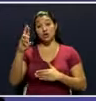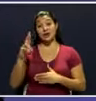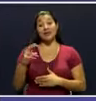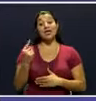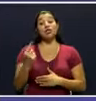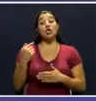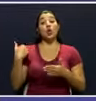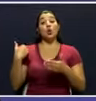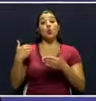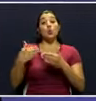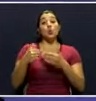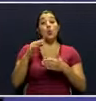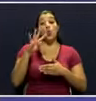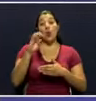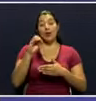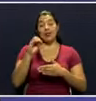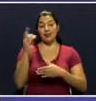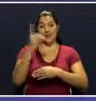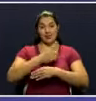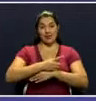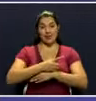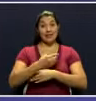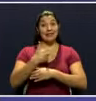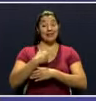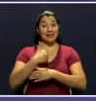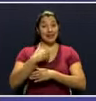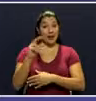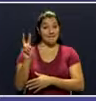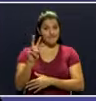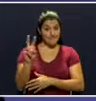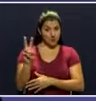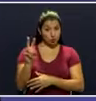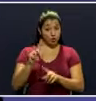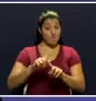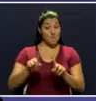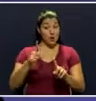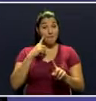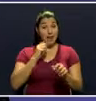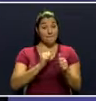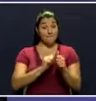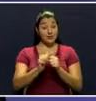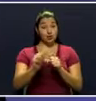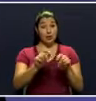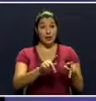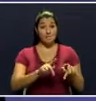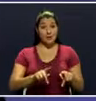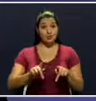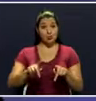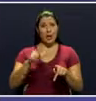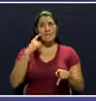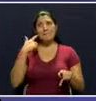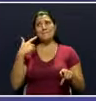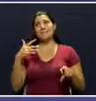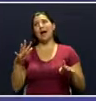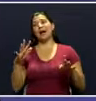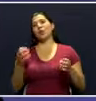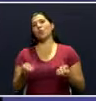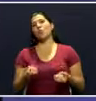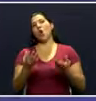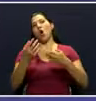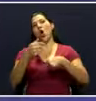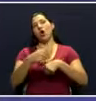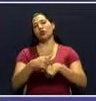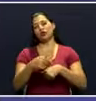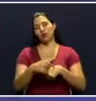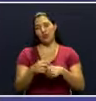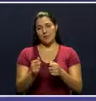días de convivir con el virus, pero a la mayoría nos parece que hiciera ya años que estamos en